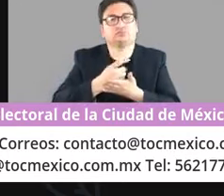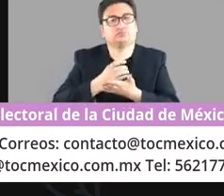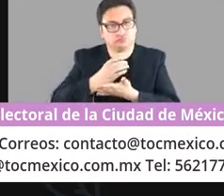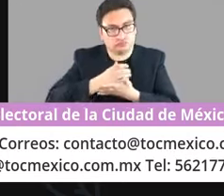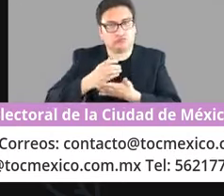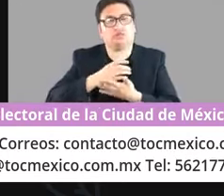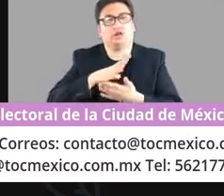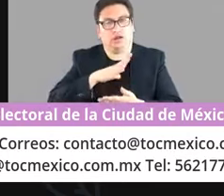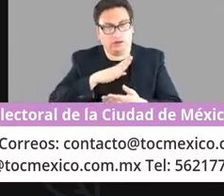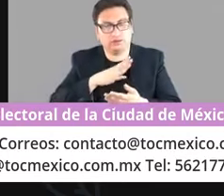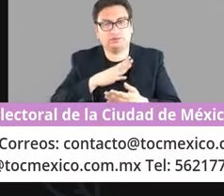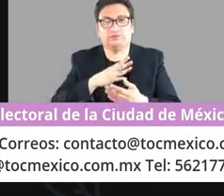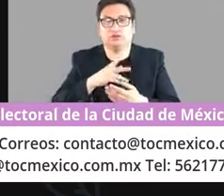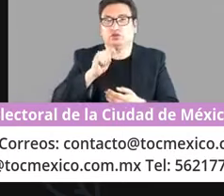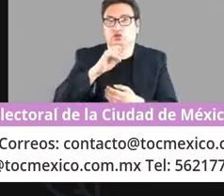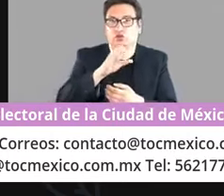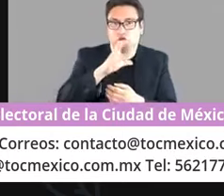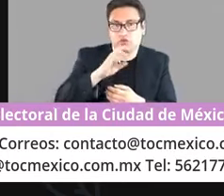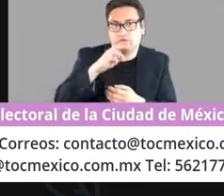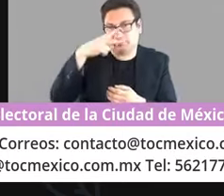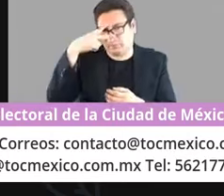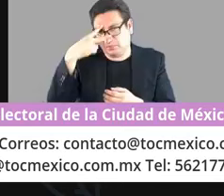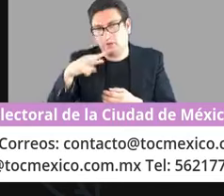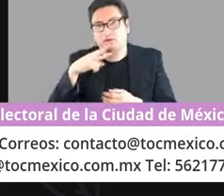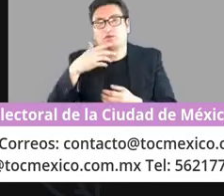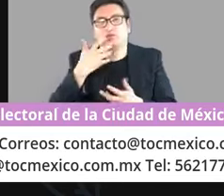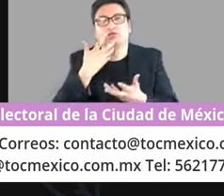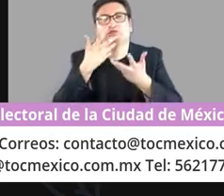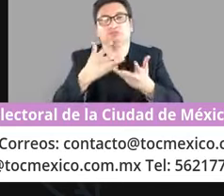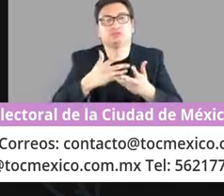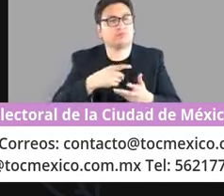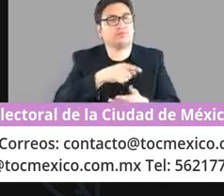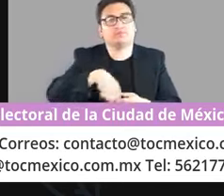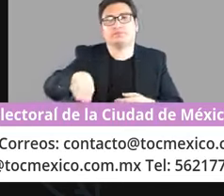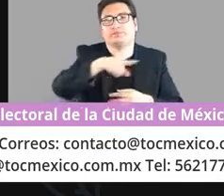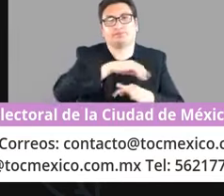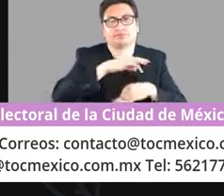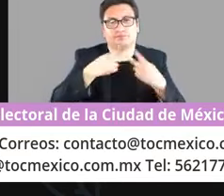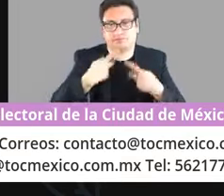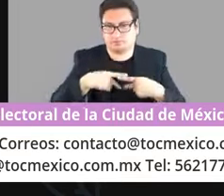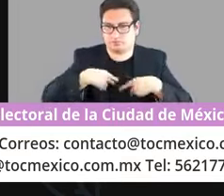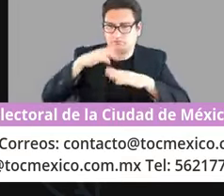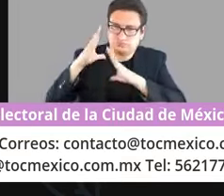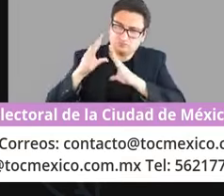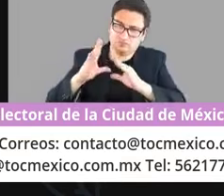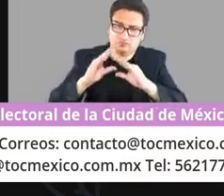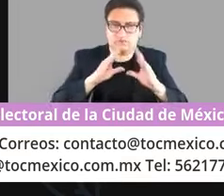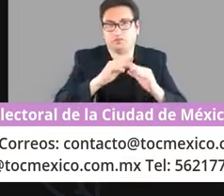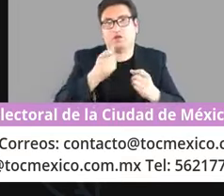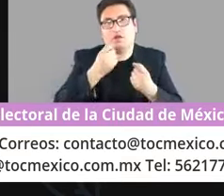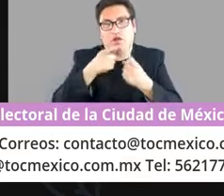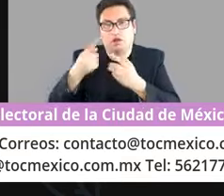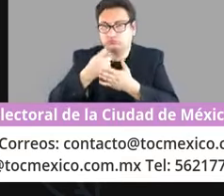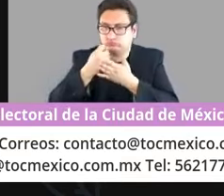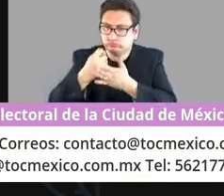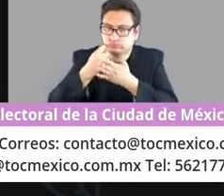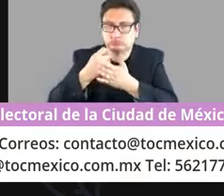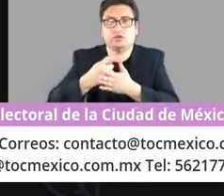las misiones de TOC México es seguir entrenando terapeutas, poder seguir dando estas pláticas